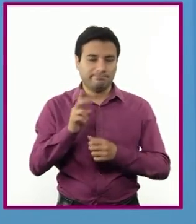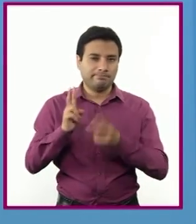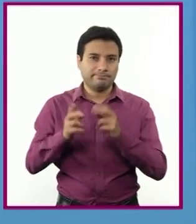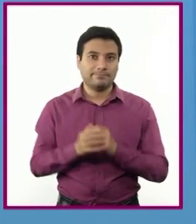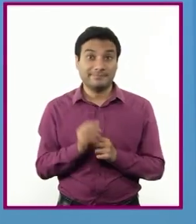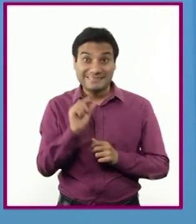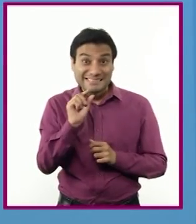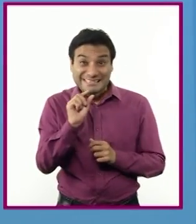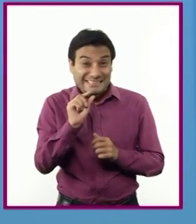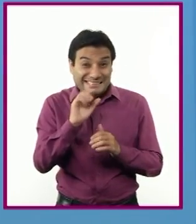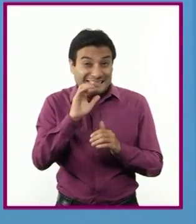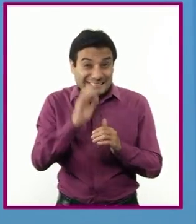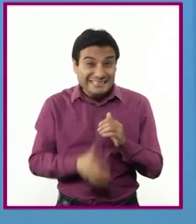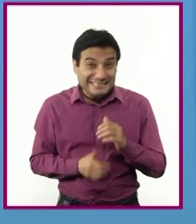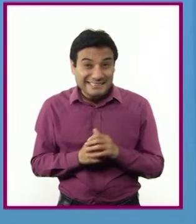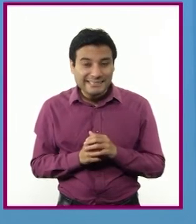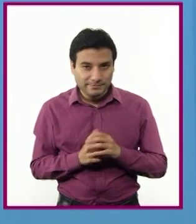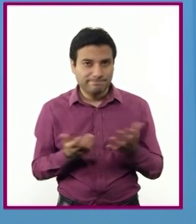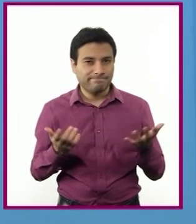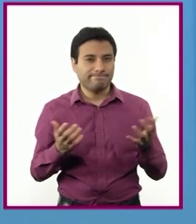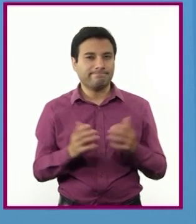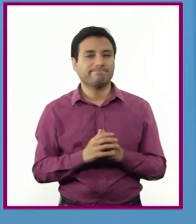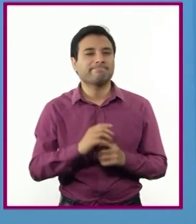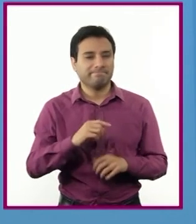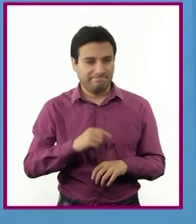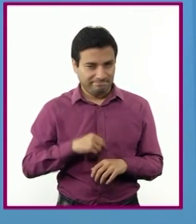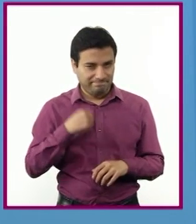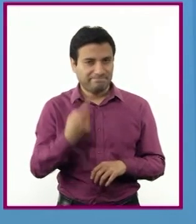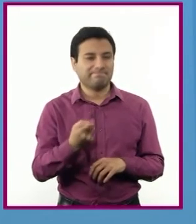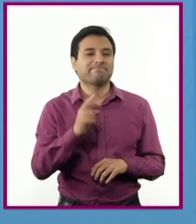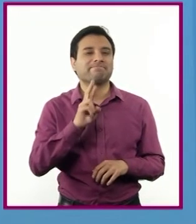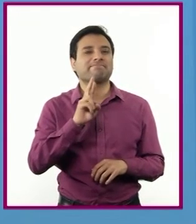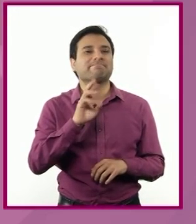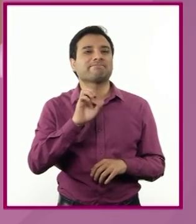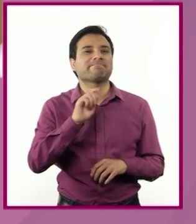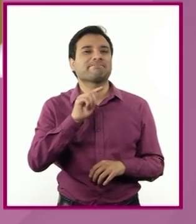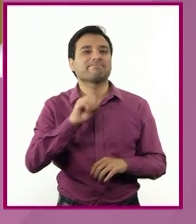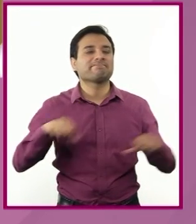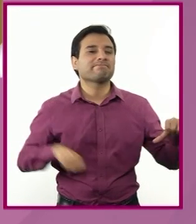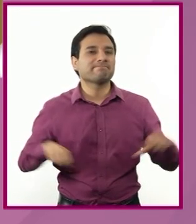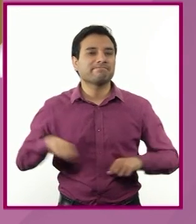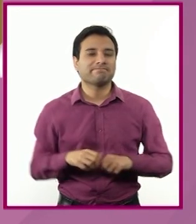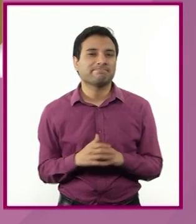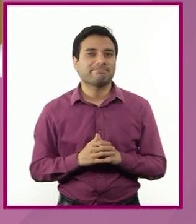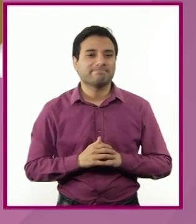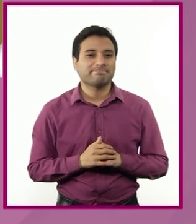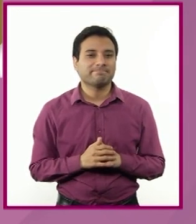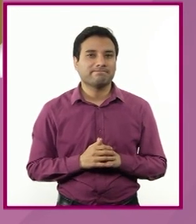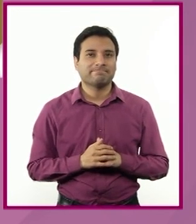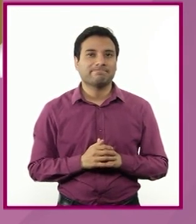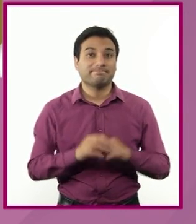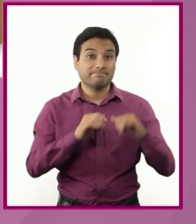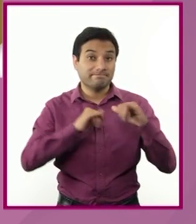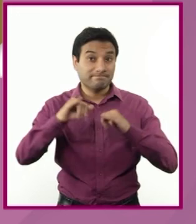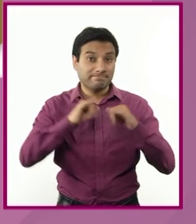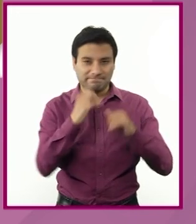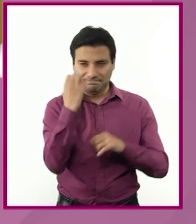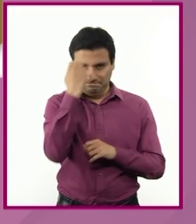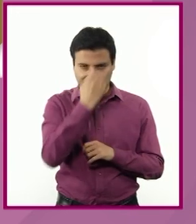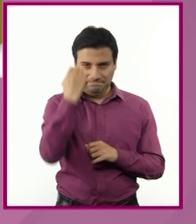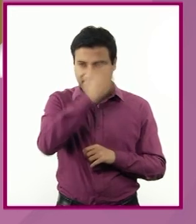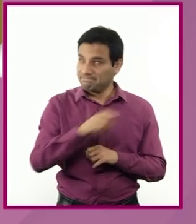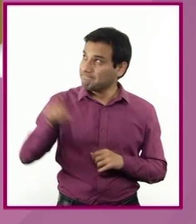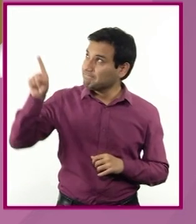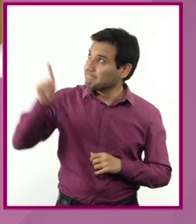al final de nuestra sesión, así que queremos proponerles el siguiente reto. Analicen el mapa de densidad de la